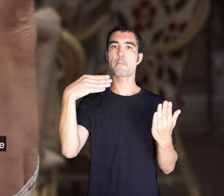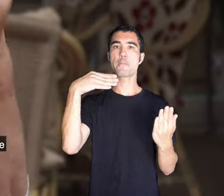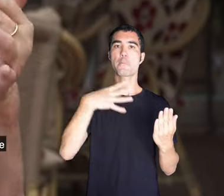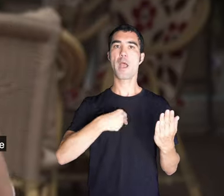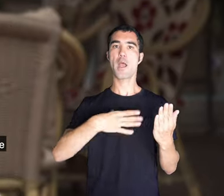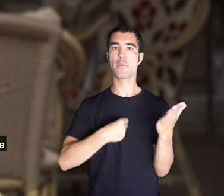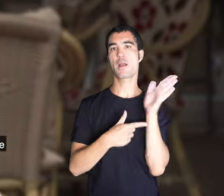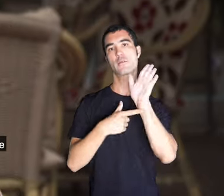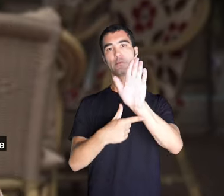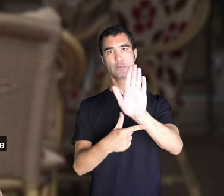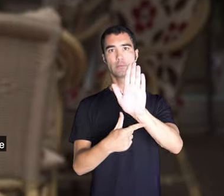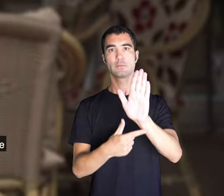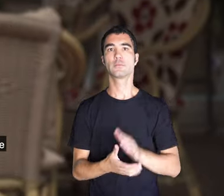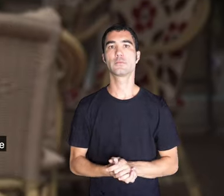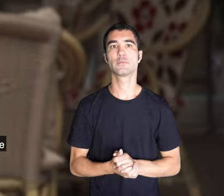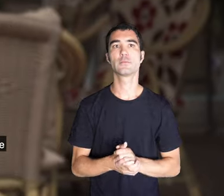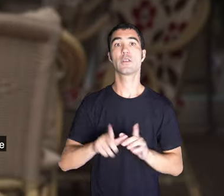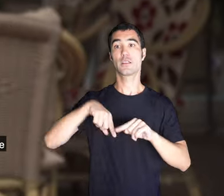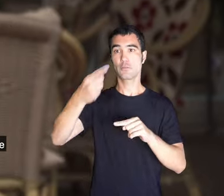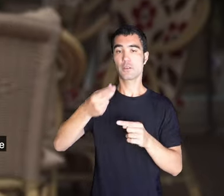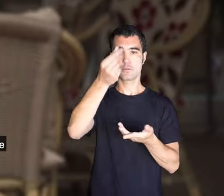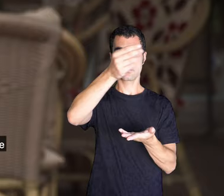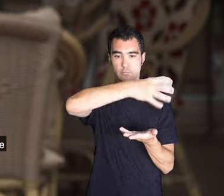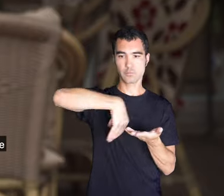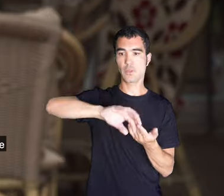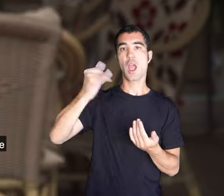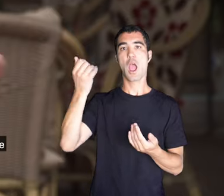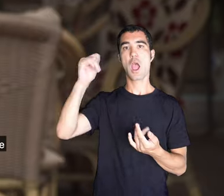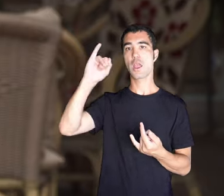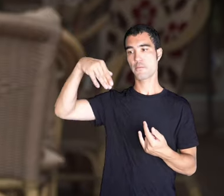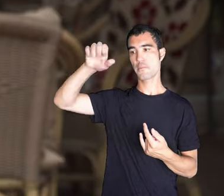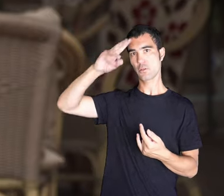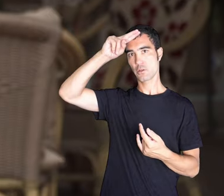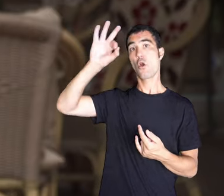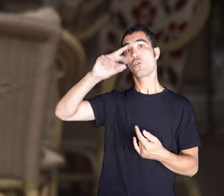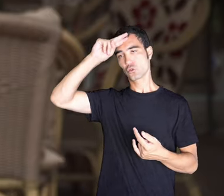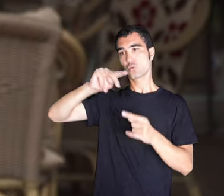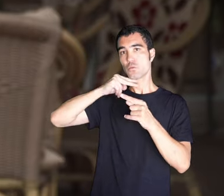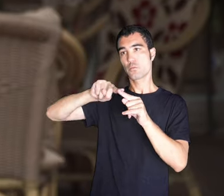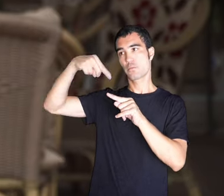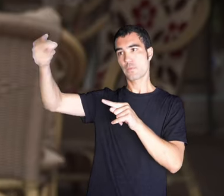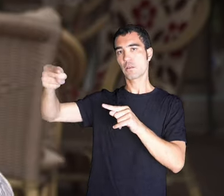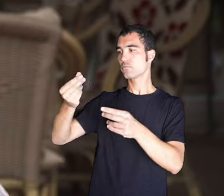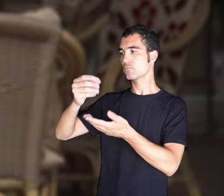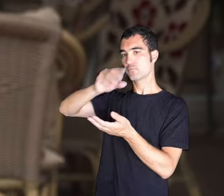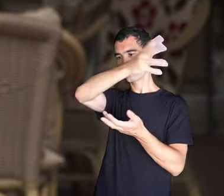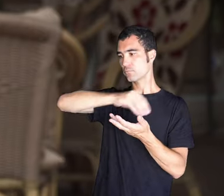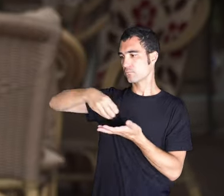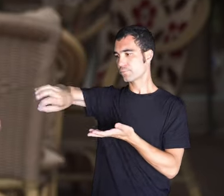y después iban o daban el dinero a Jaime o a su padre dentro de